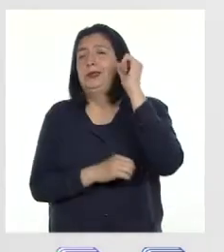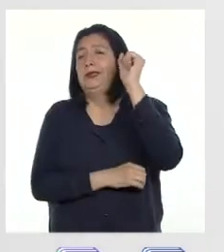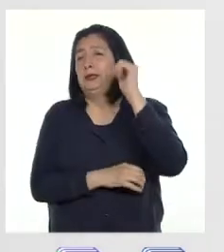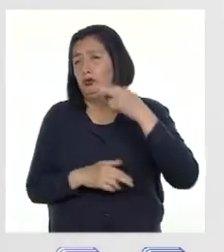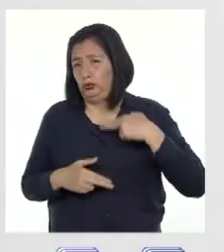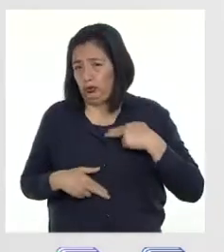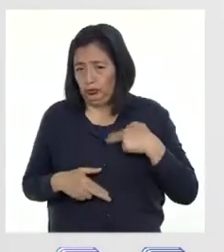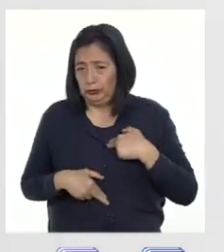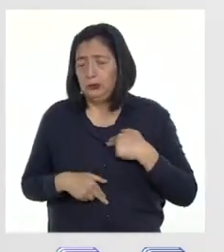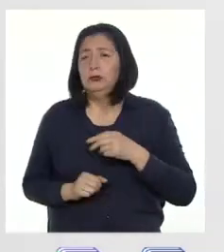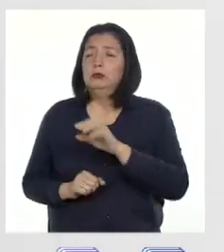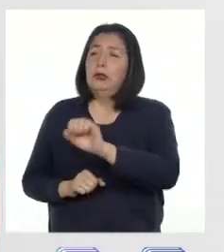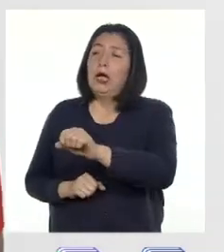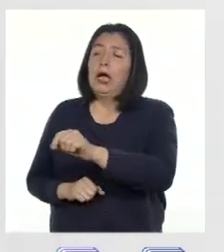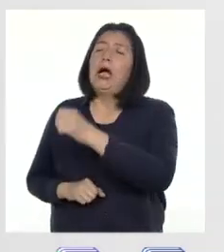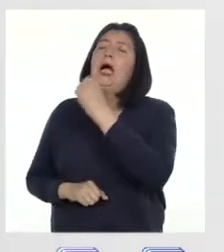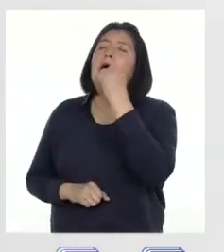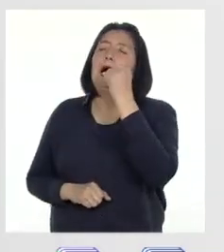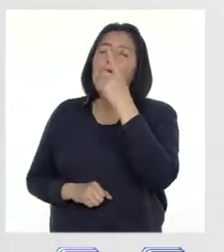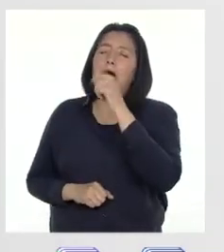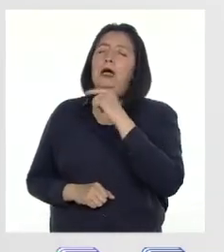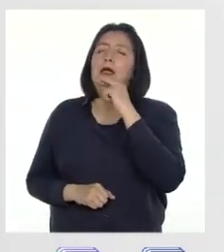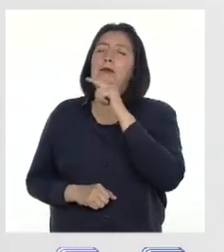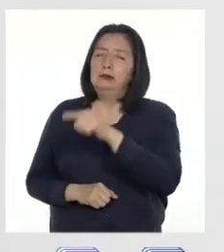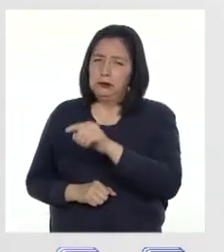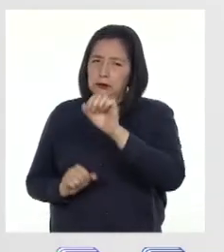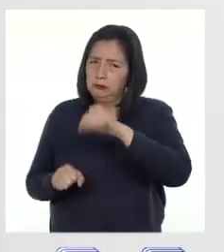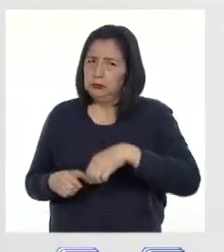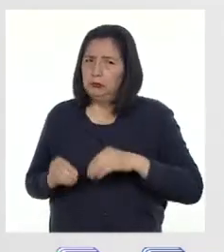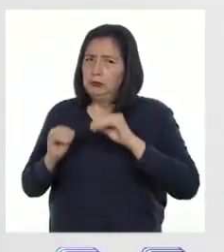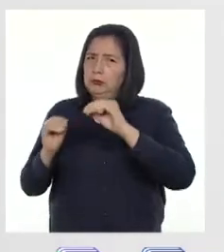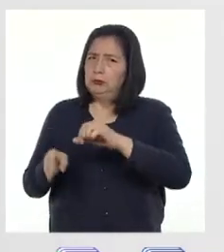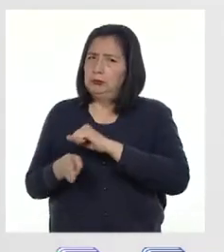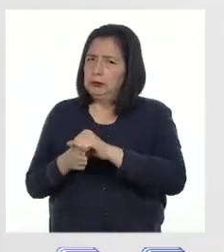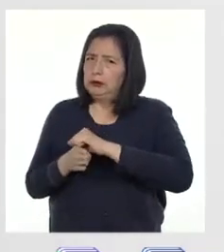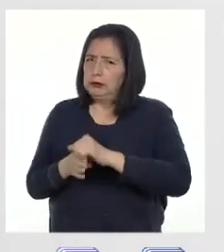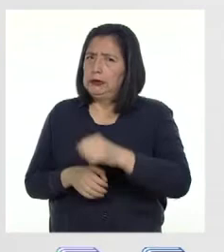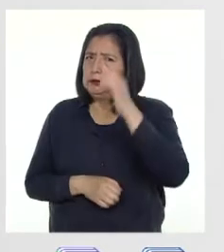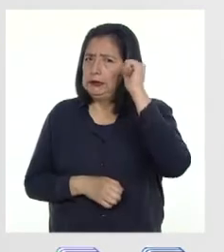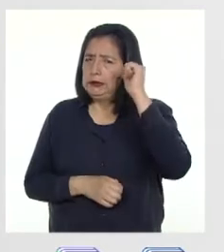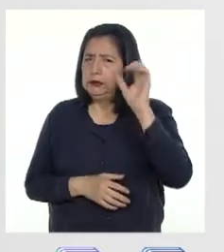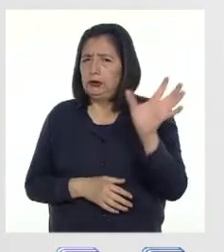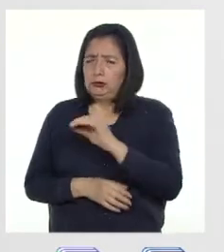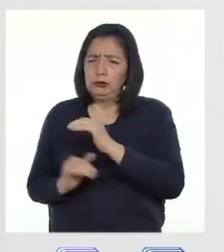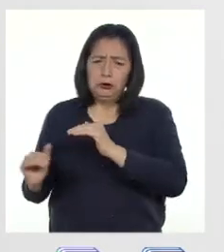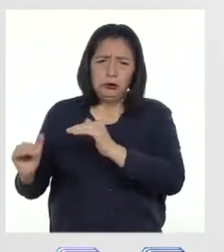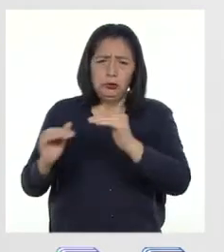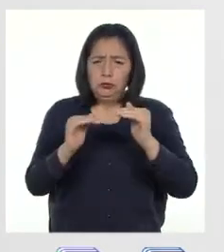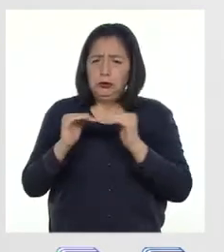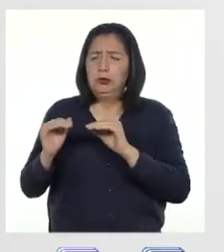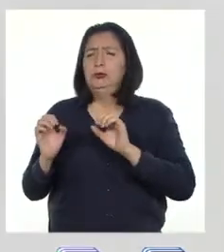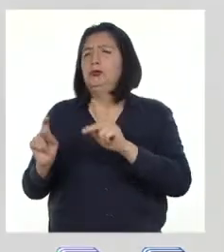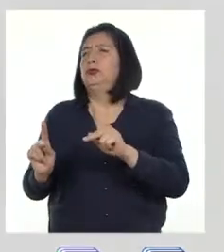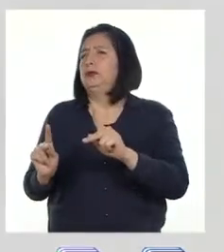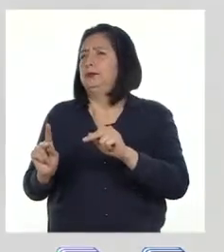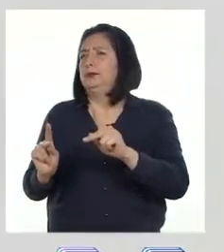humanos. Entonces, entiendo que para que las mujeres podamos ejercer todos nuestros derechos, debe haber igualdad de